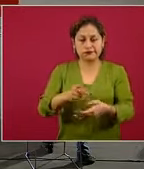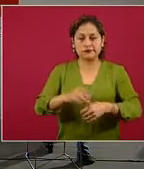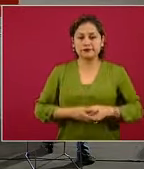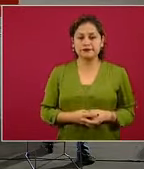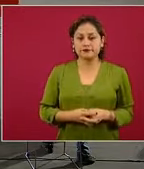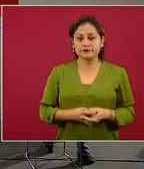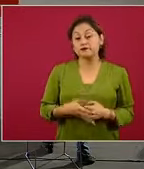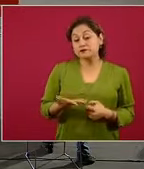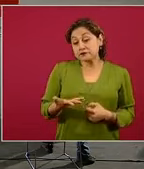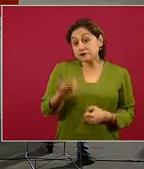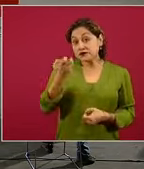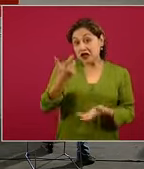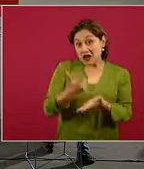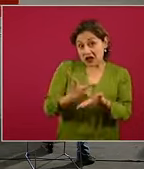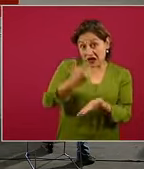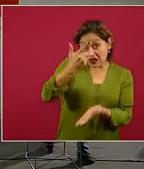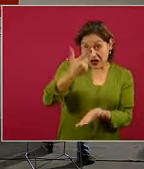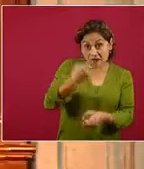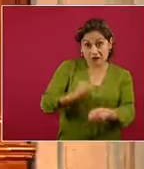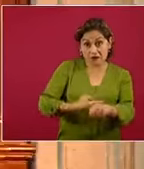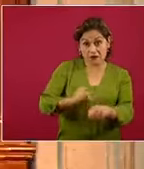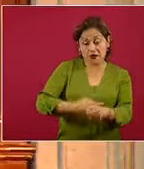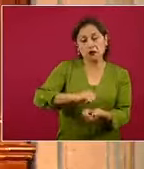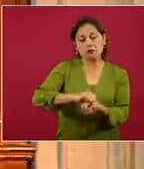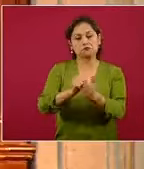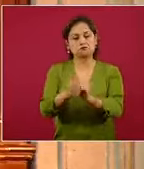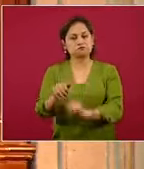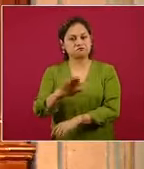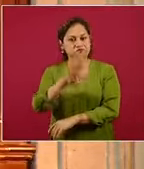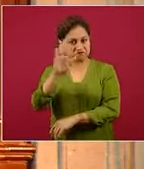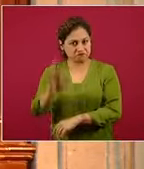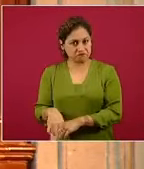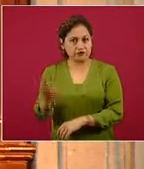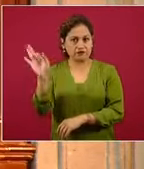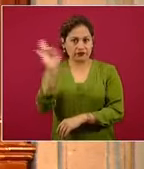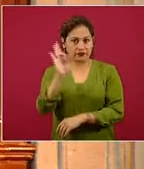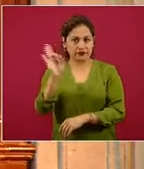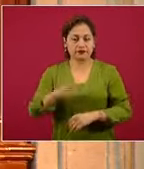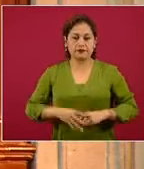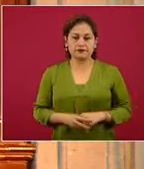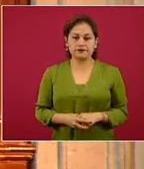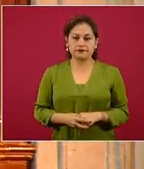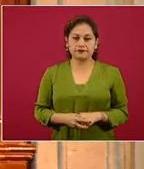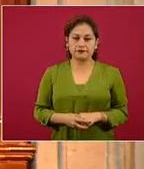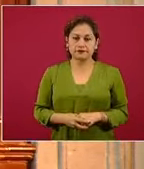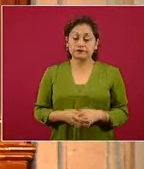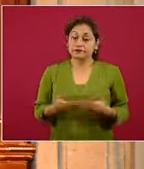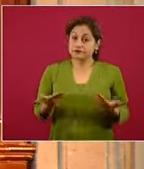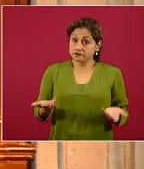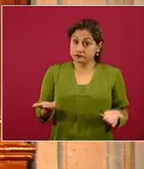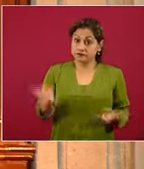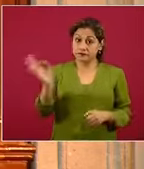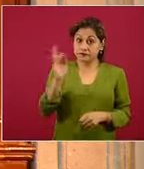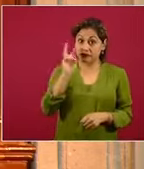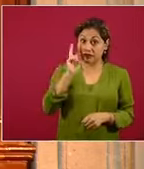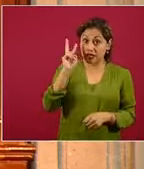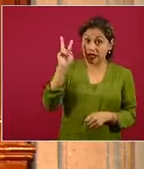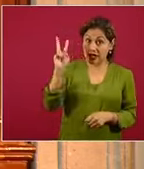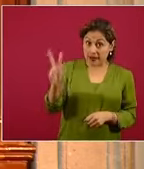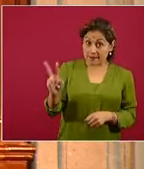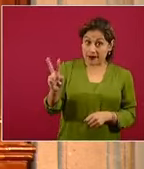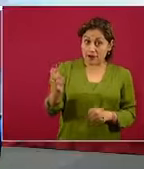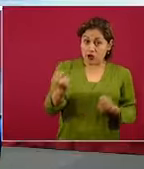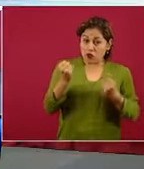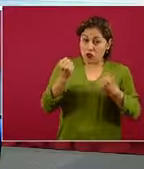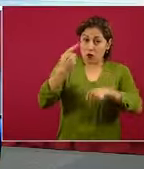entonces el riesgo de fallecer a consecuencia de las complicaciones de la enfermedad. Mientras más elevado el nivel de riesgo, máximo o